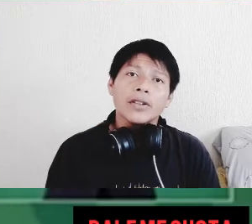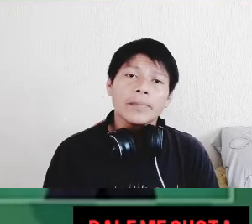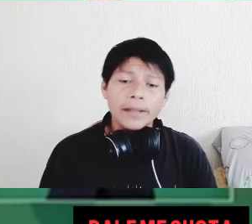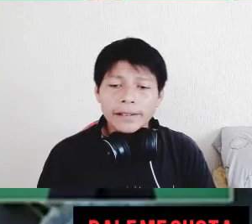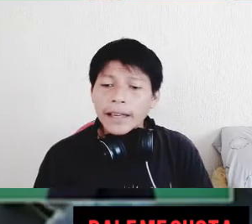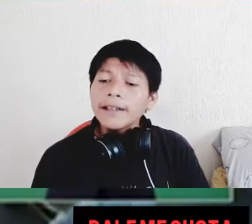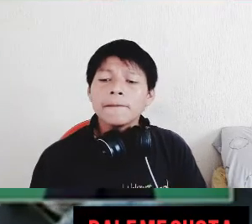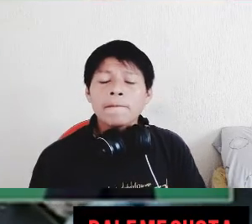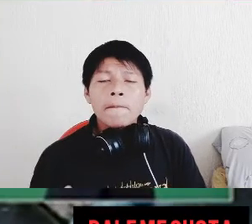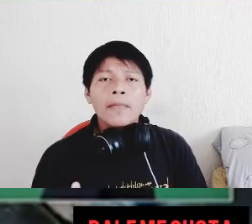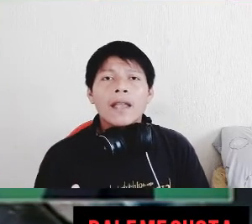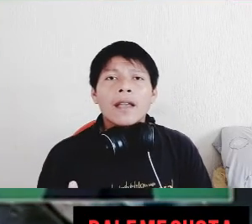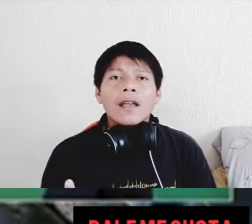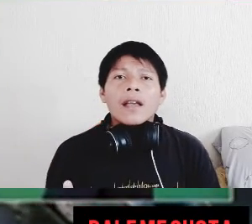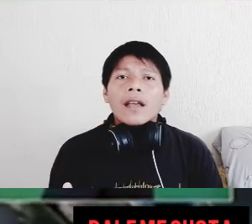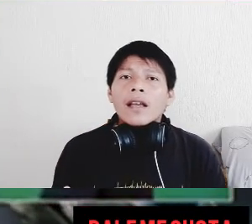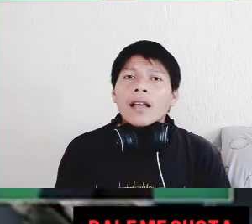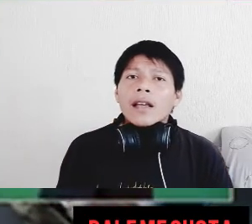próximas elecciones presidenciales,